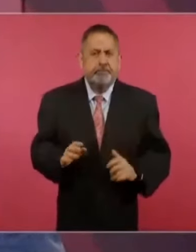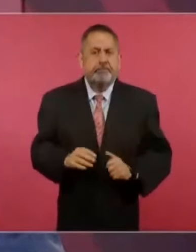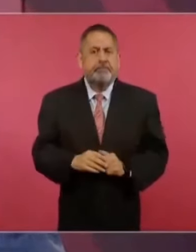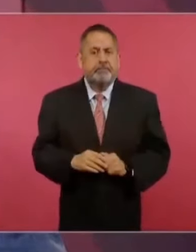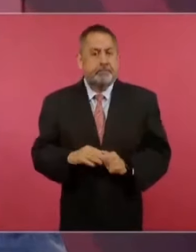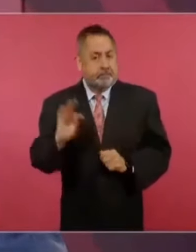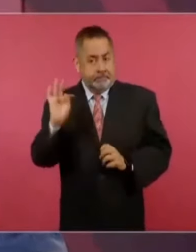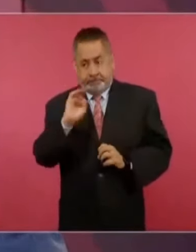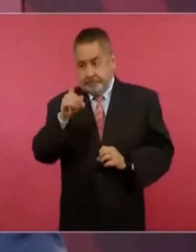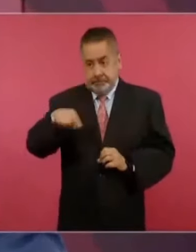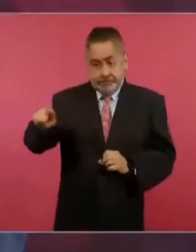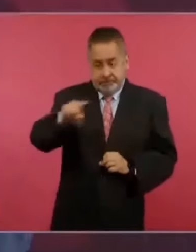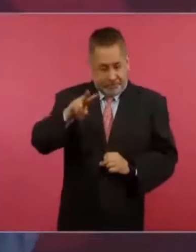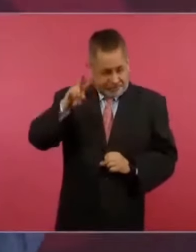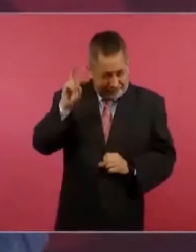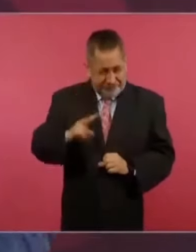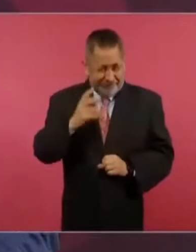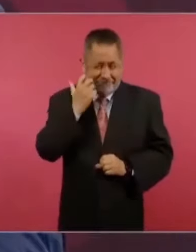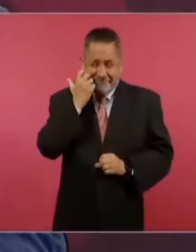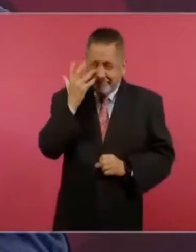Si se quiere hacer eso,